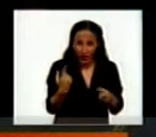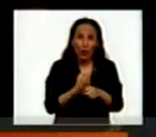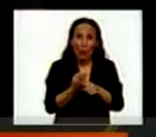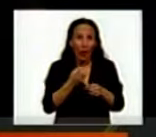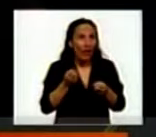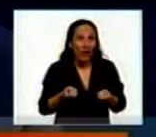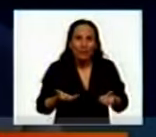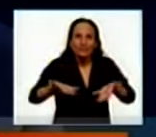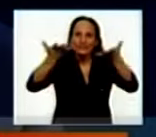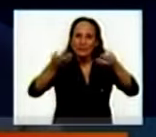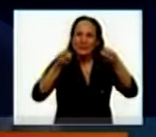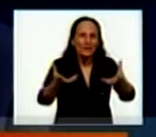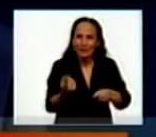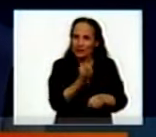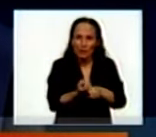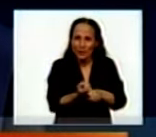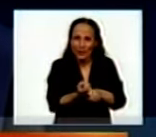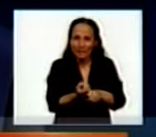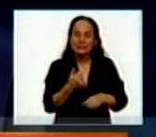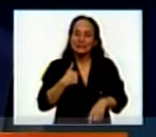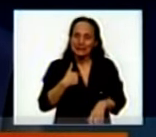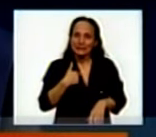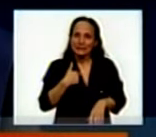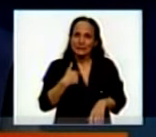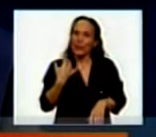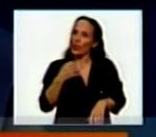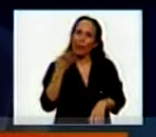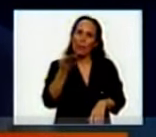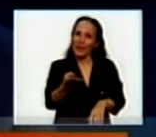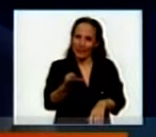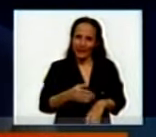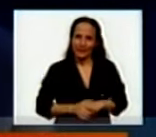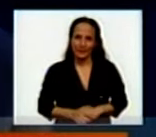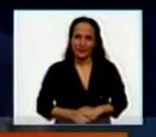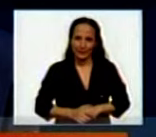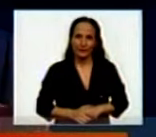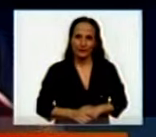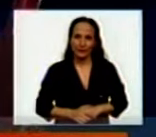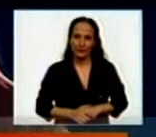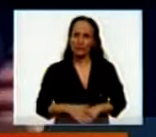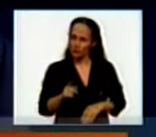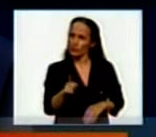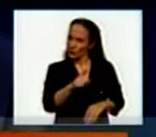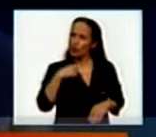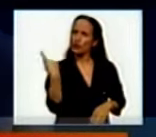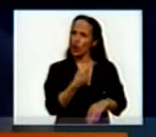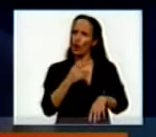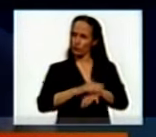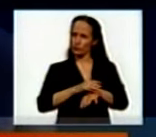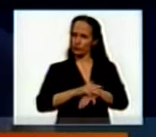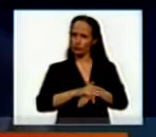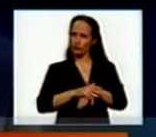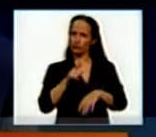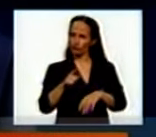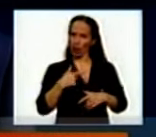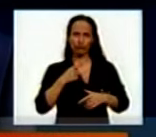crecer. Y ahí les tengo que pedir, desde ese lugar que hemos asumido todos, de